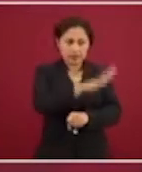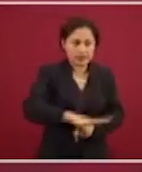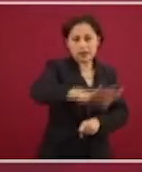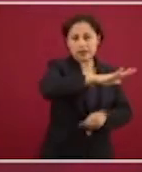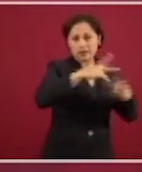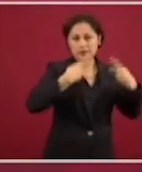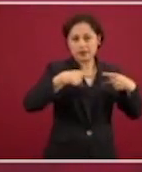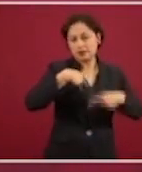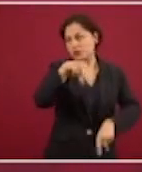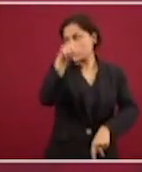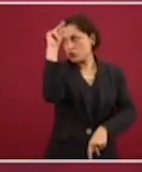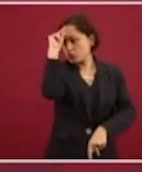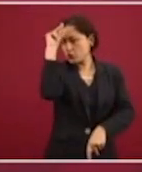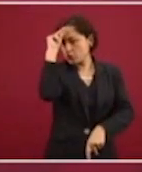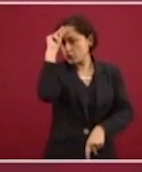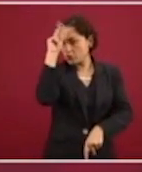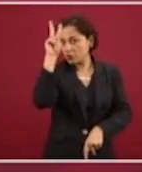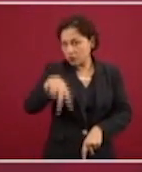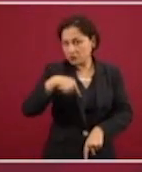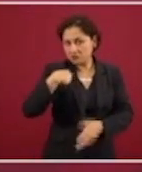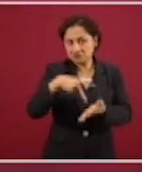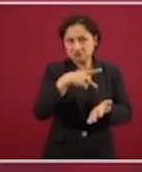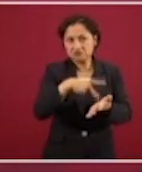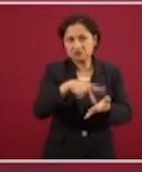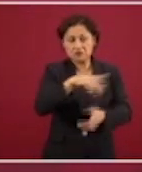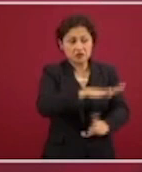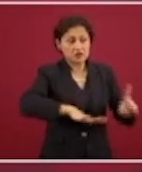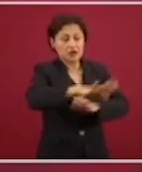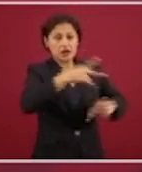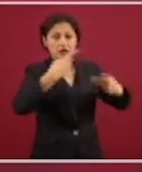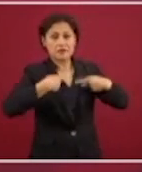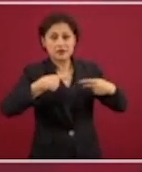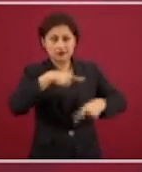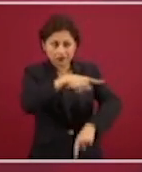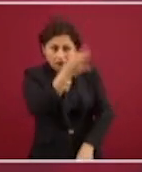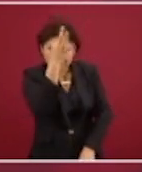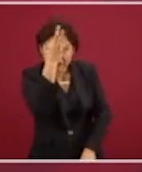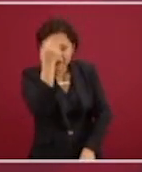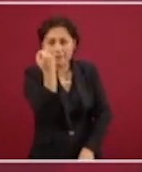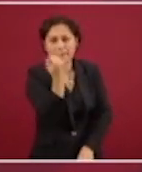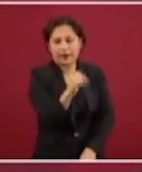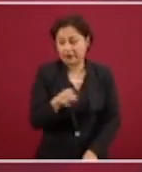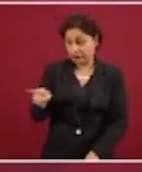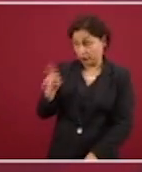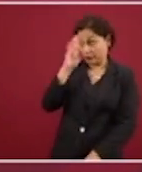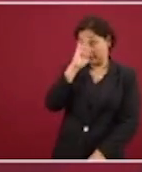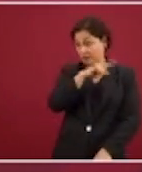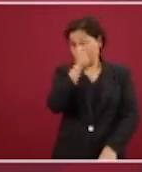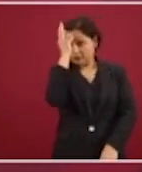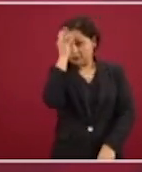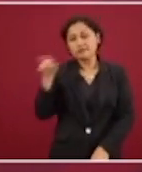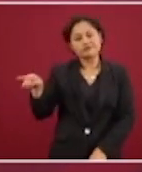y lo he dicho muchas veces y lo repito, el pueblo no es tonto, tonto es el que piensa que el pueblo es tonto.